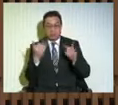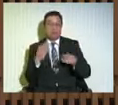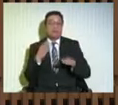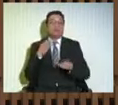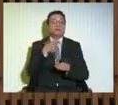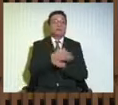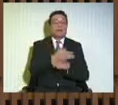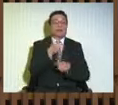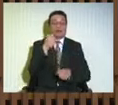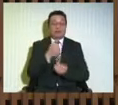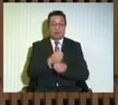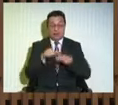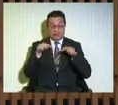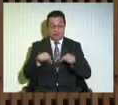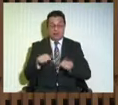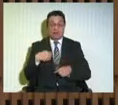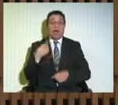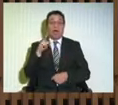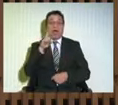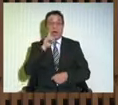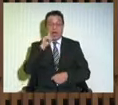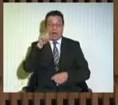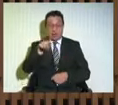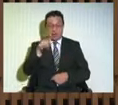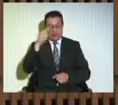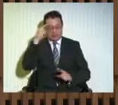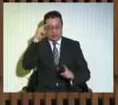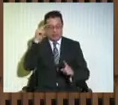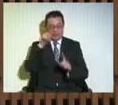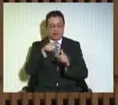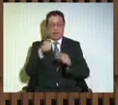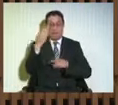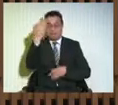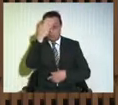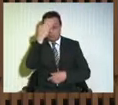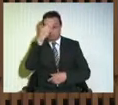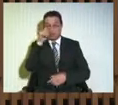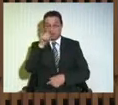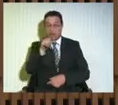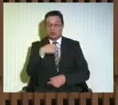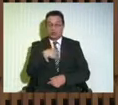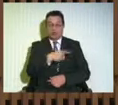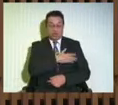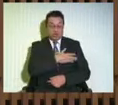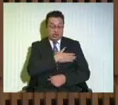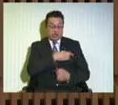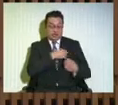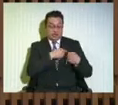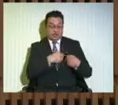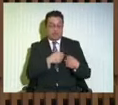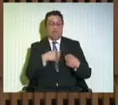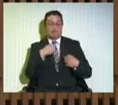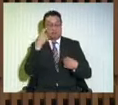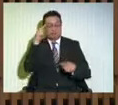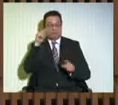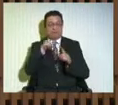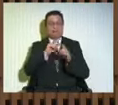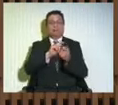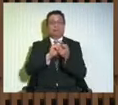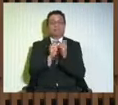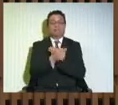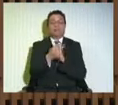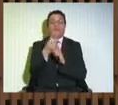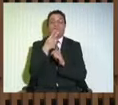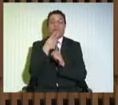trabajo. Porque aquí nosotros tenemos en el centro de nuestra preocupación, de nuestro corazón, transformar la vida de